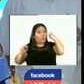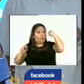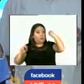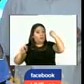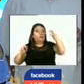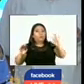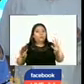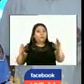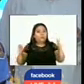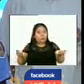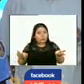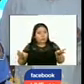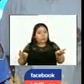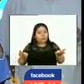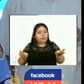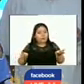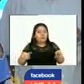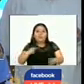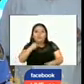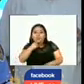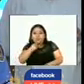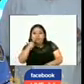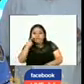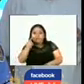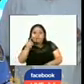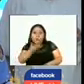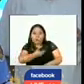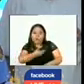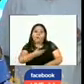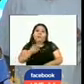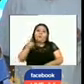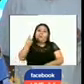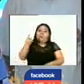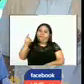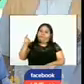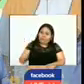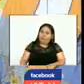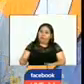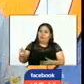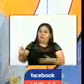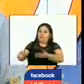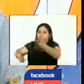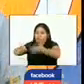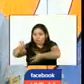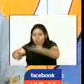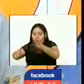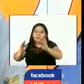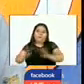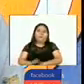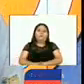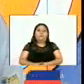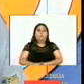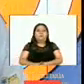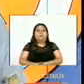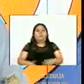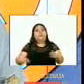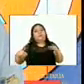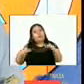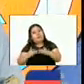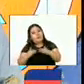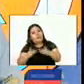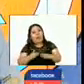Obviamente sigue siendo el factor humano en cuanto a los incendios forestales y en maleza. Evitar también las